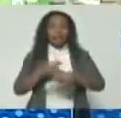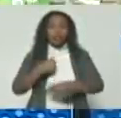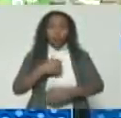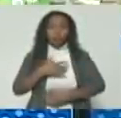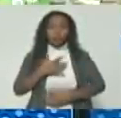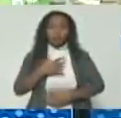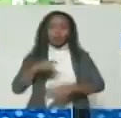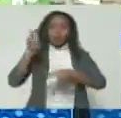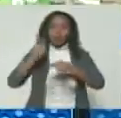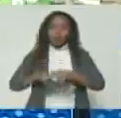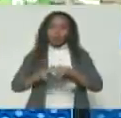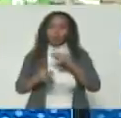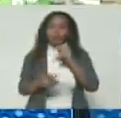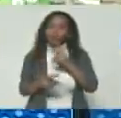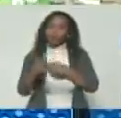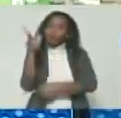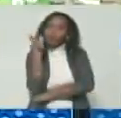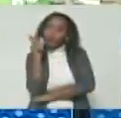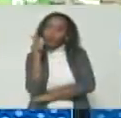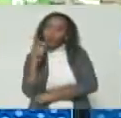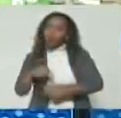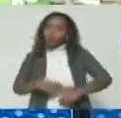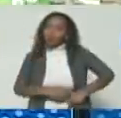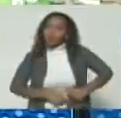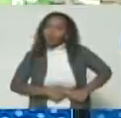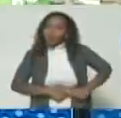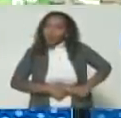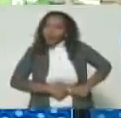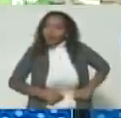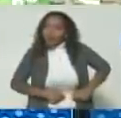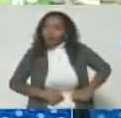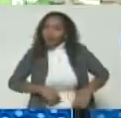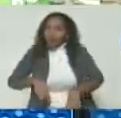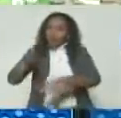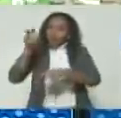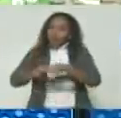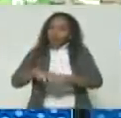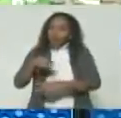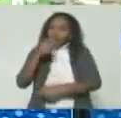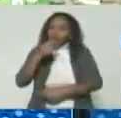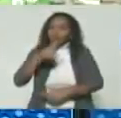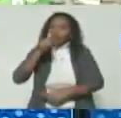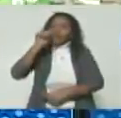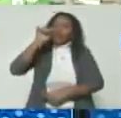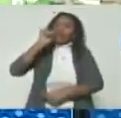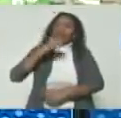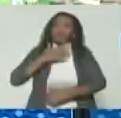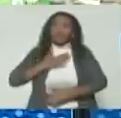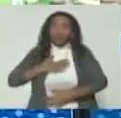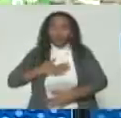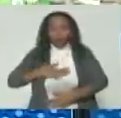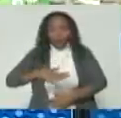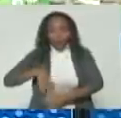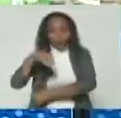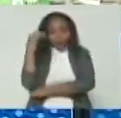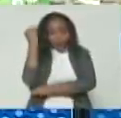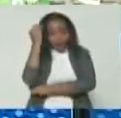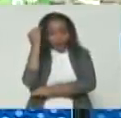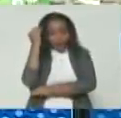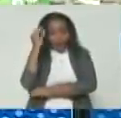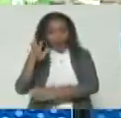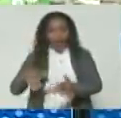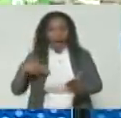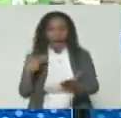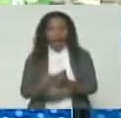siento y le escucho. Me amarro el hígado. Me siento y después me tomo un vaso de agua. Y me quedo pensativo. Hasta la